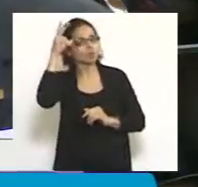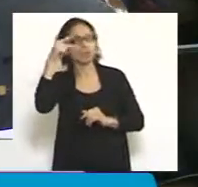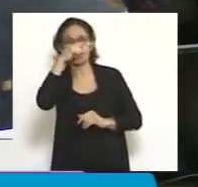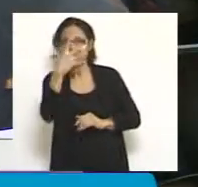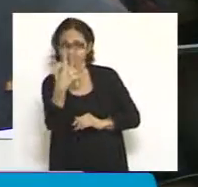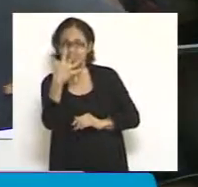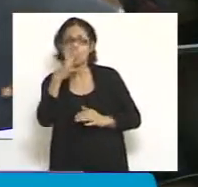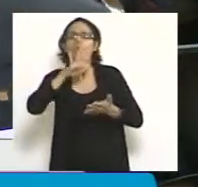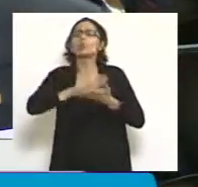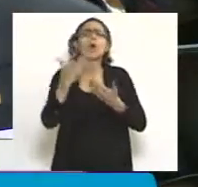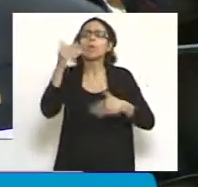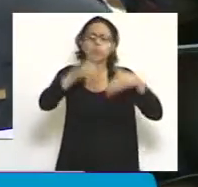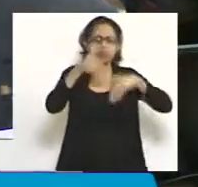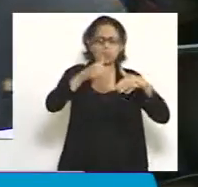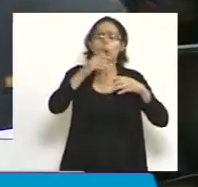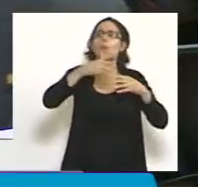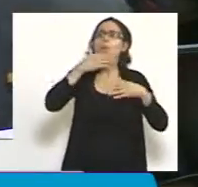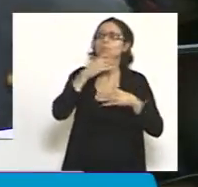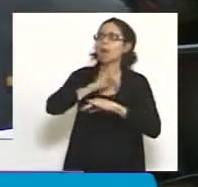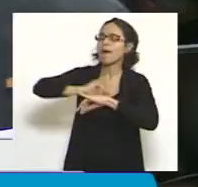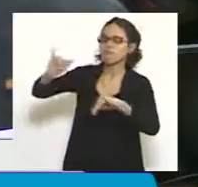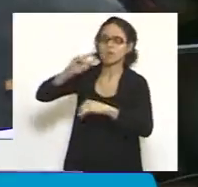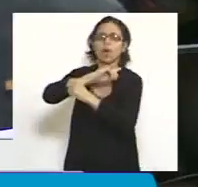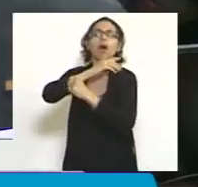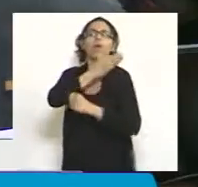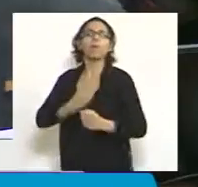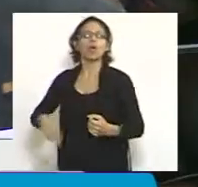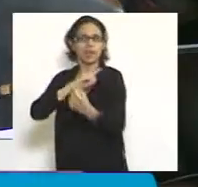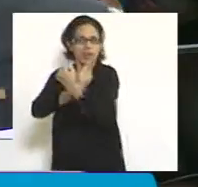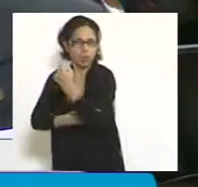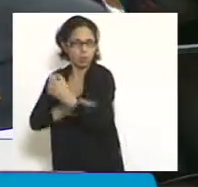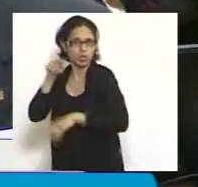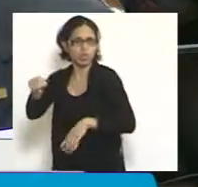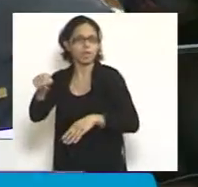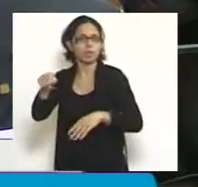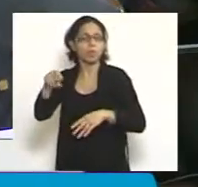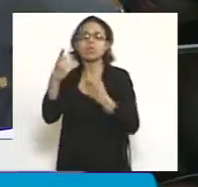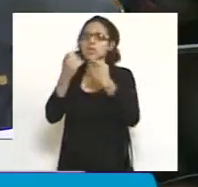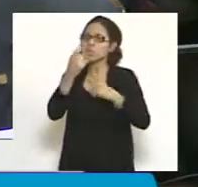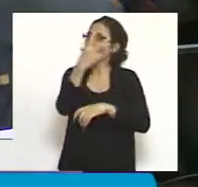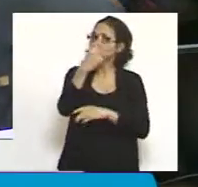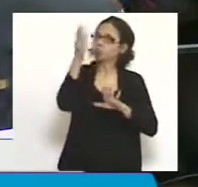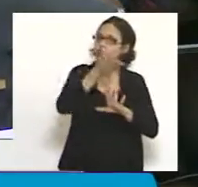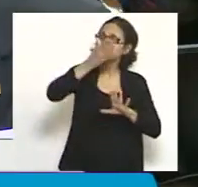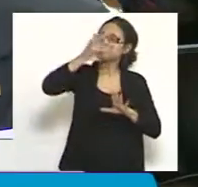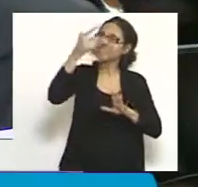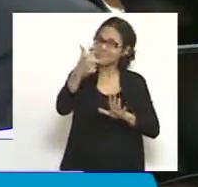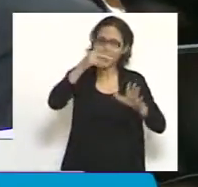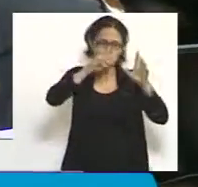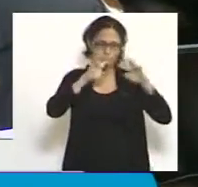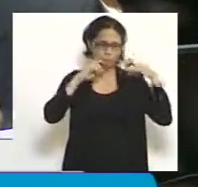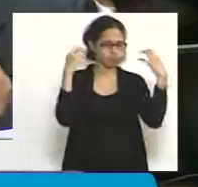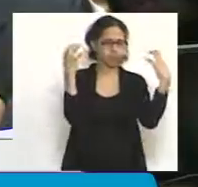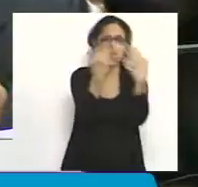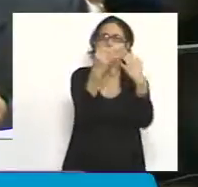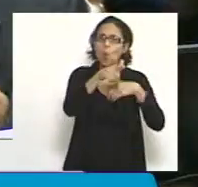ternas vinculantes al Poder Ejecutivo, se requiere las 2/3 partes de los miembros totales,